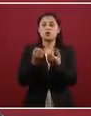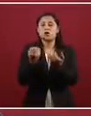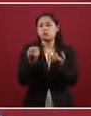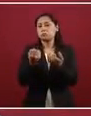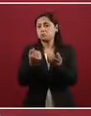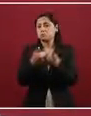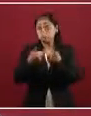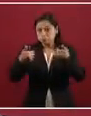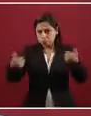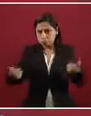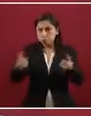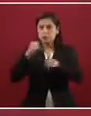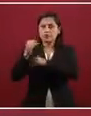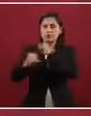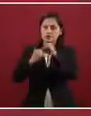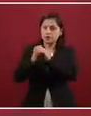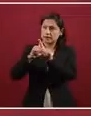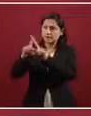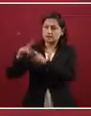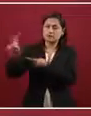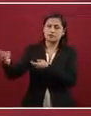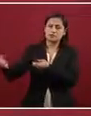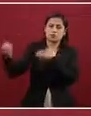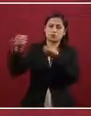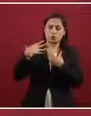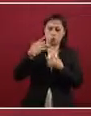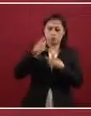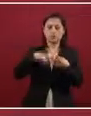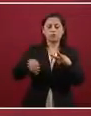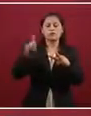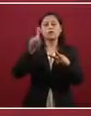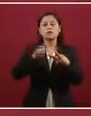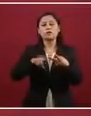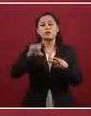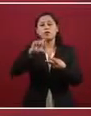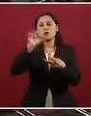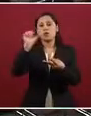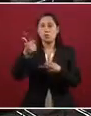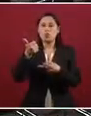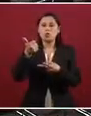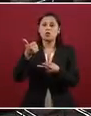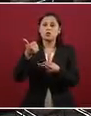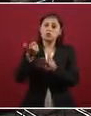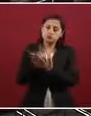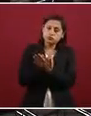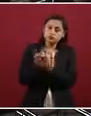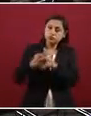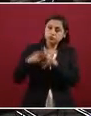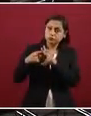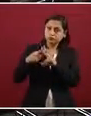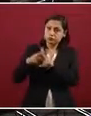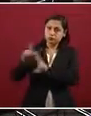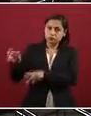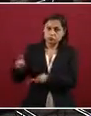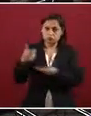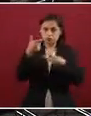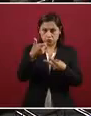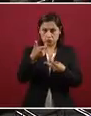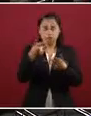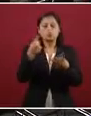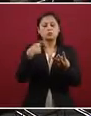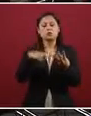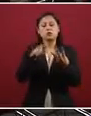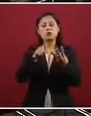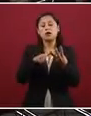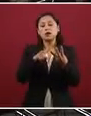autónomos, internacionales, etcétera. Una, la que hizo referencia David, que era el presupuesto que iba para este año, pero las dos principales son